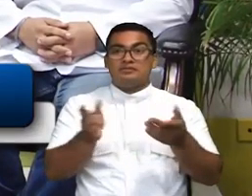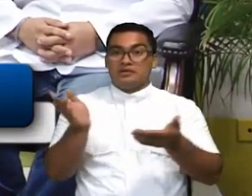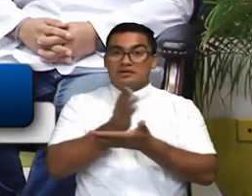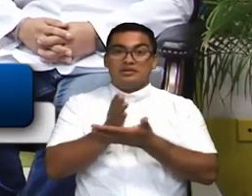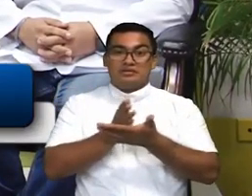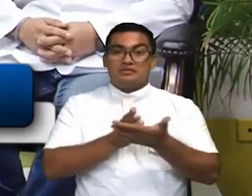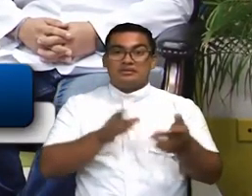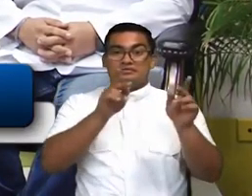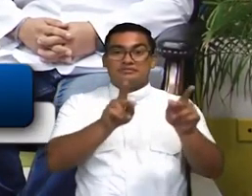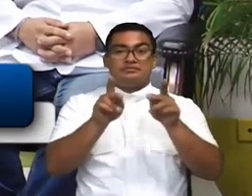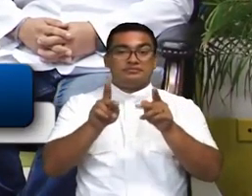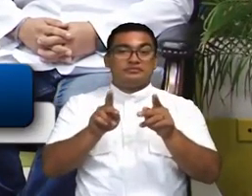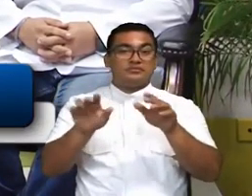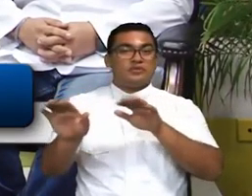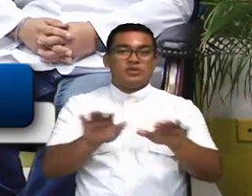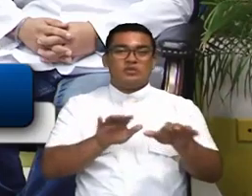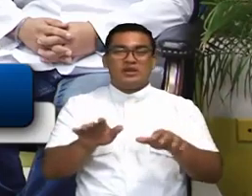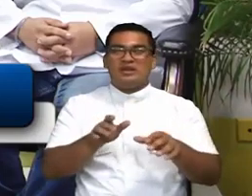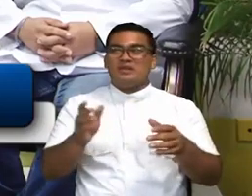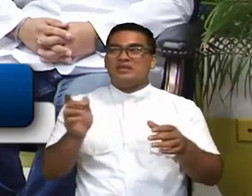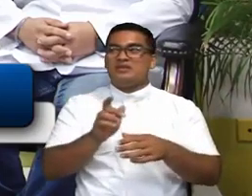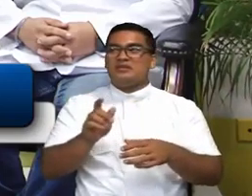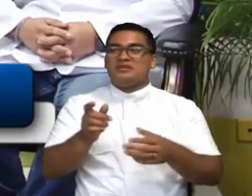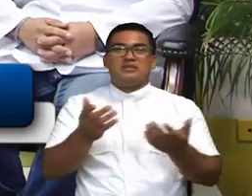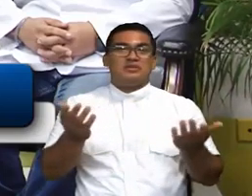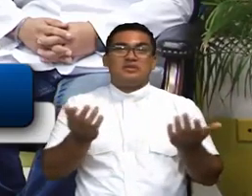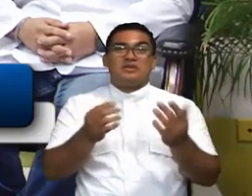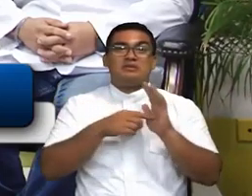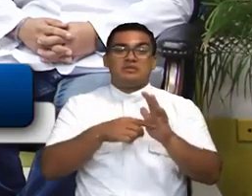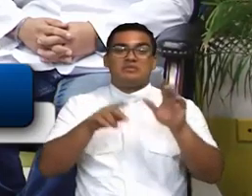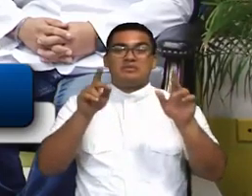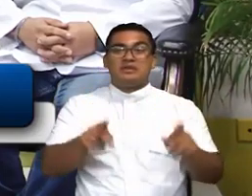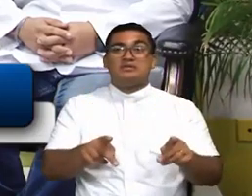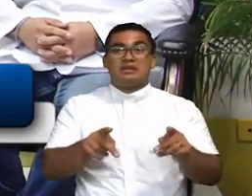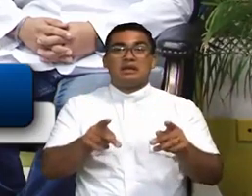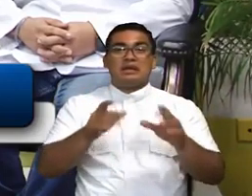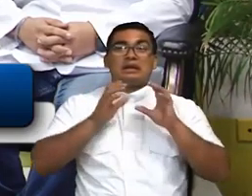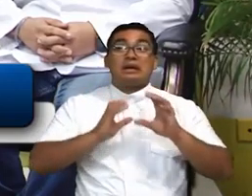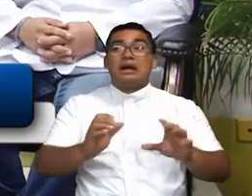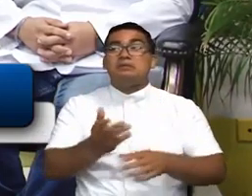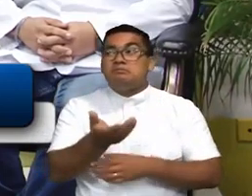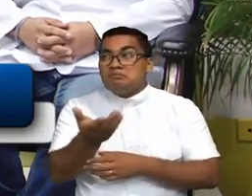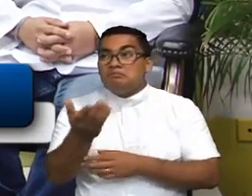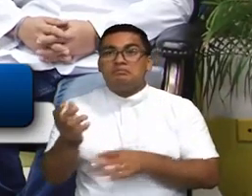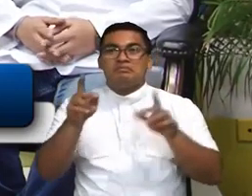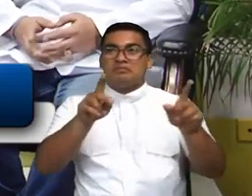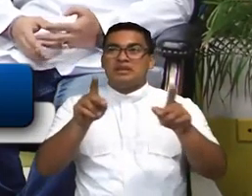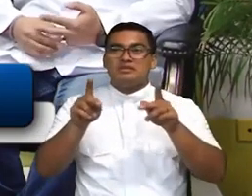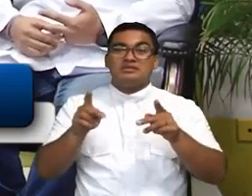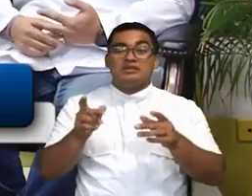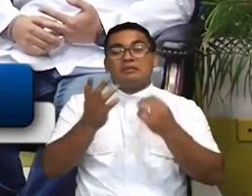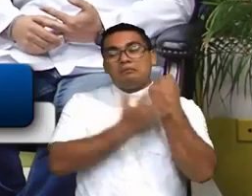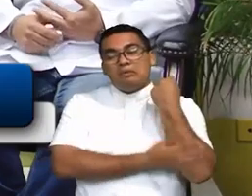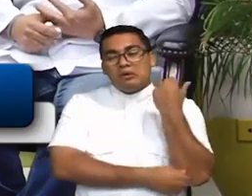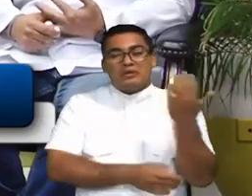hay personas en condiciones que no pueden abrigarse o no pueden moverse, tienen que estar más pendientes estas